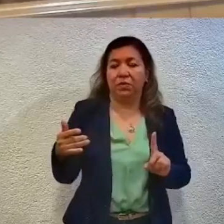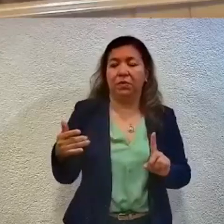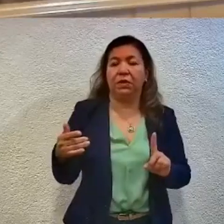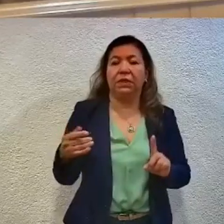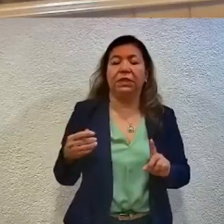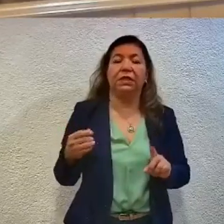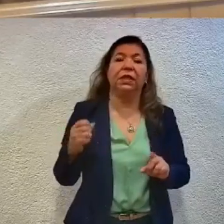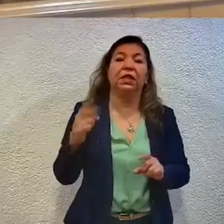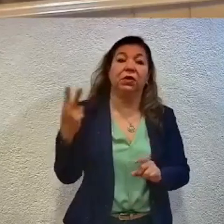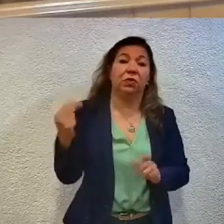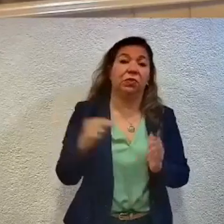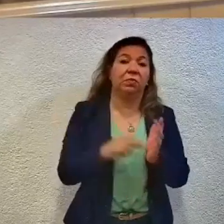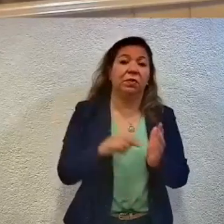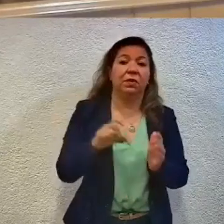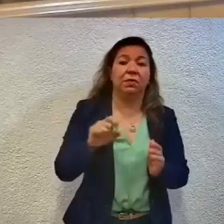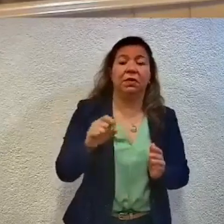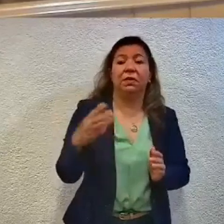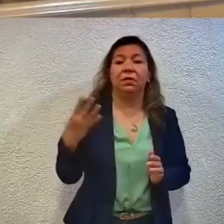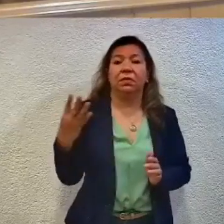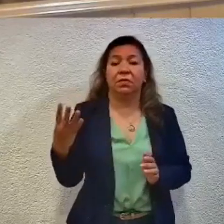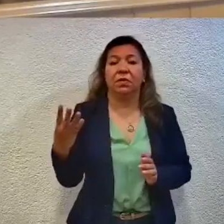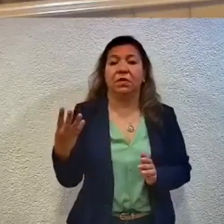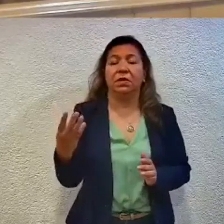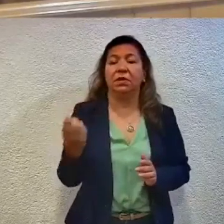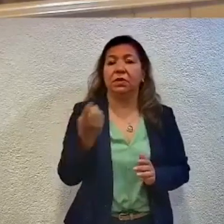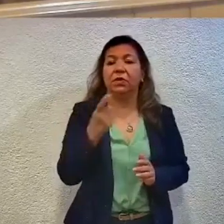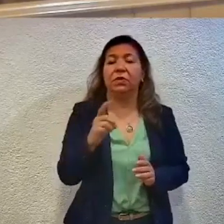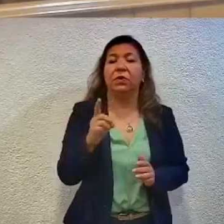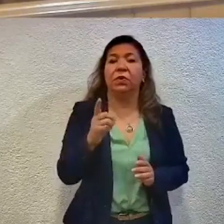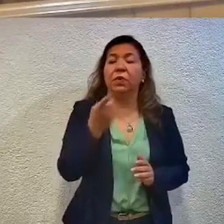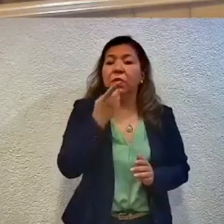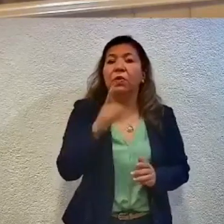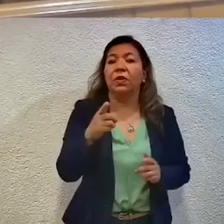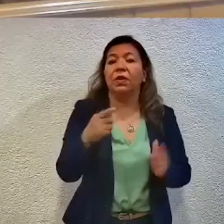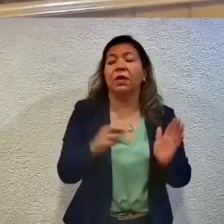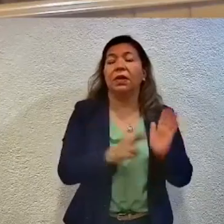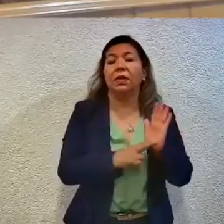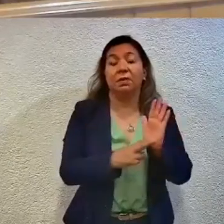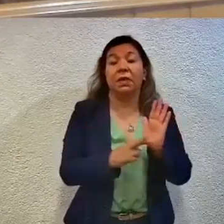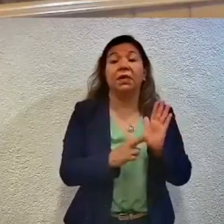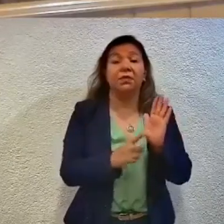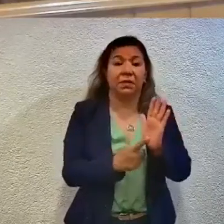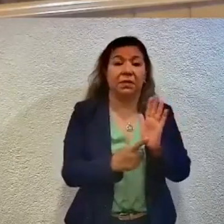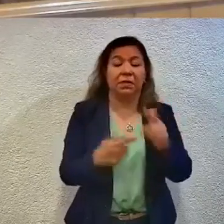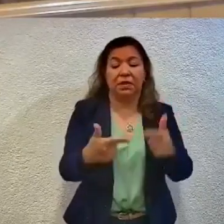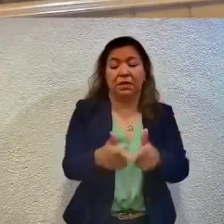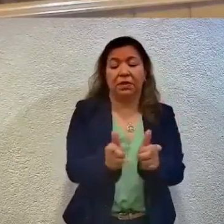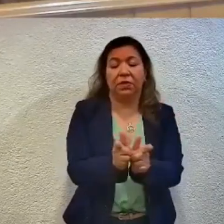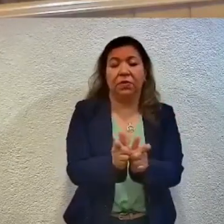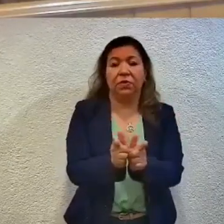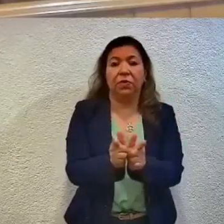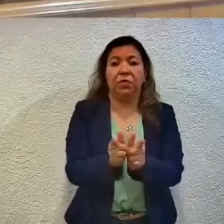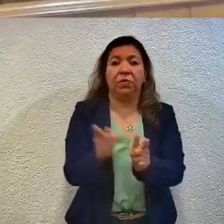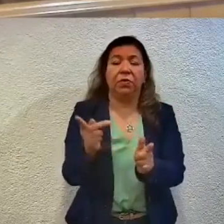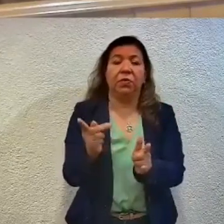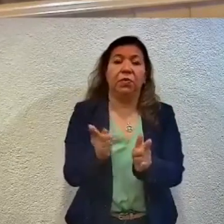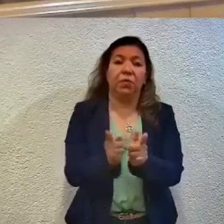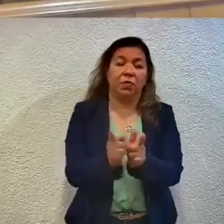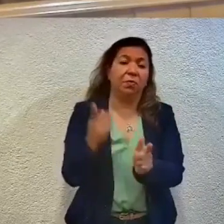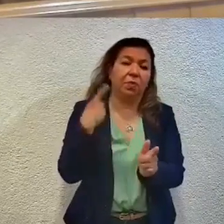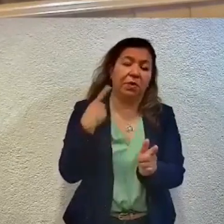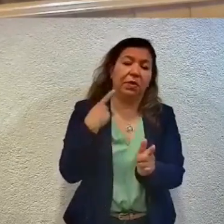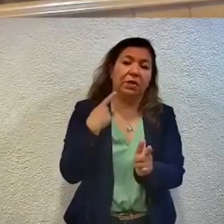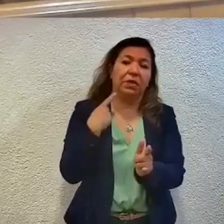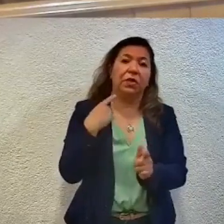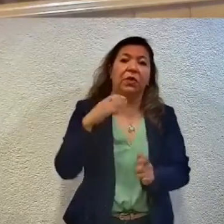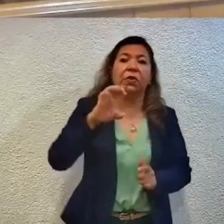TEE-RAP/049/2024, promovido por Salustio García Dorantes, representante propietario del Partido Encuentro Solidario Guerrero, ante el Consejo